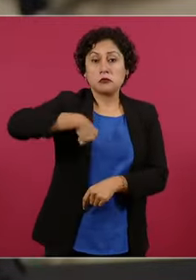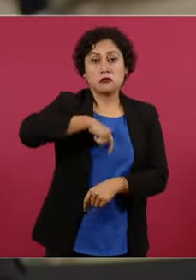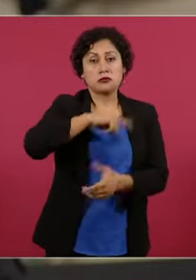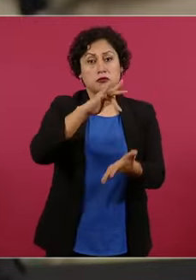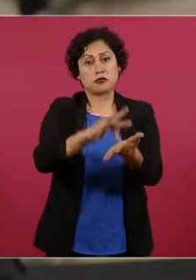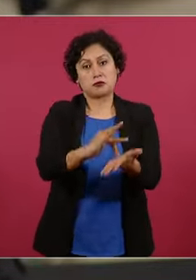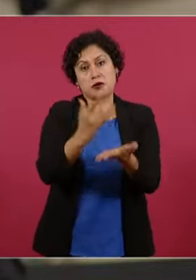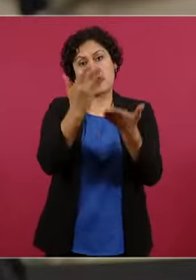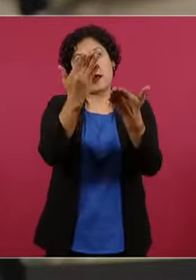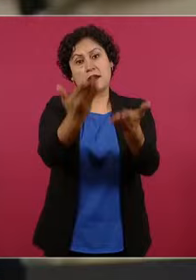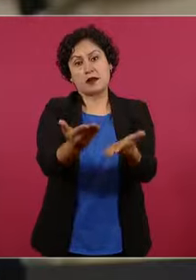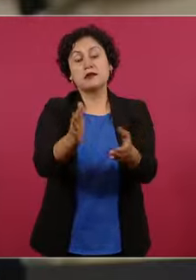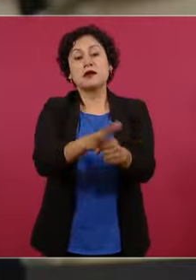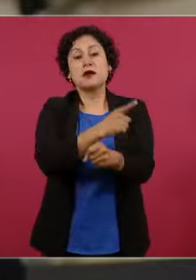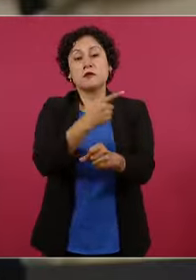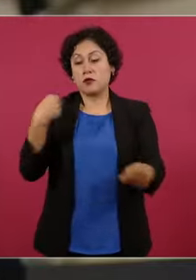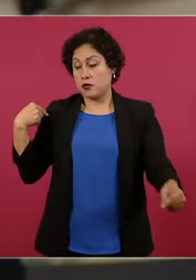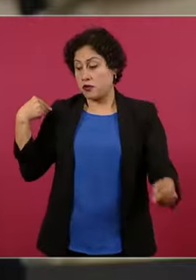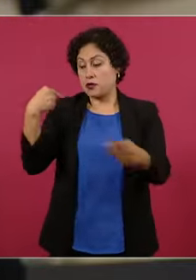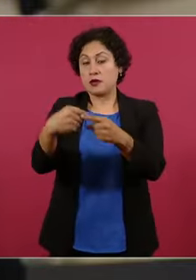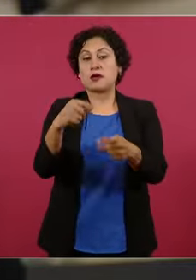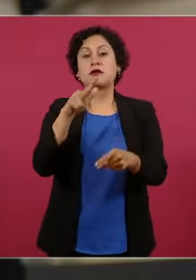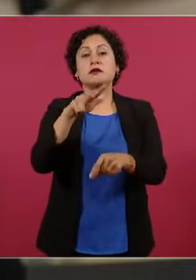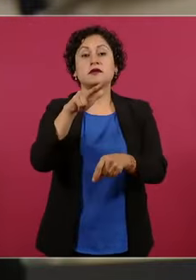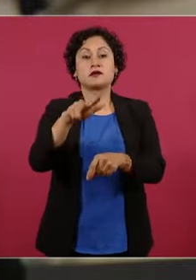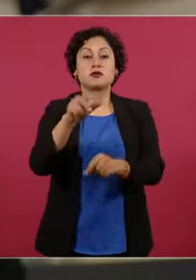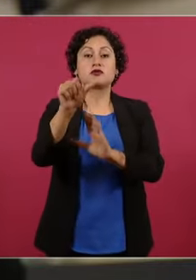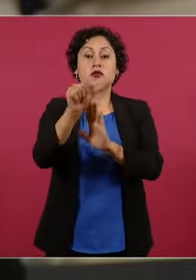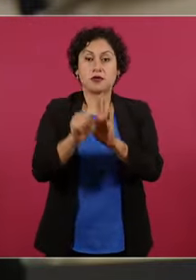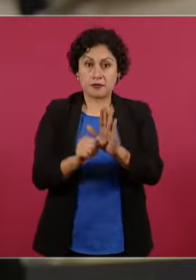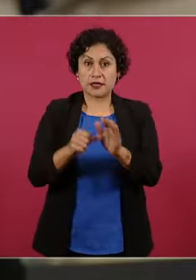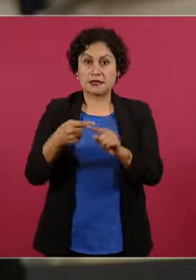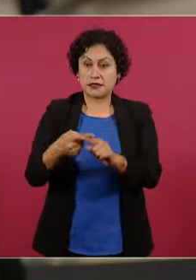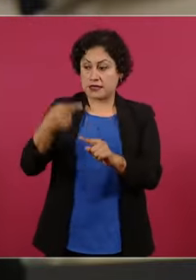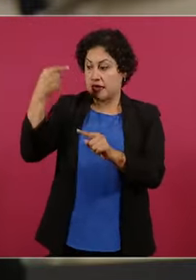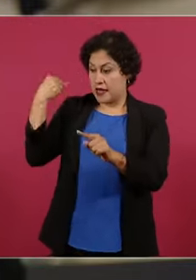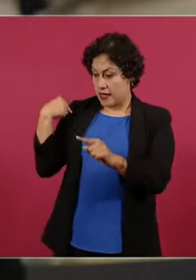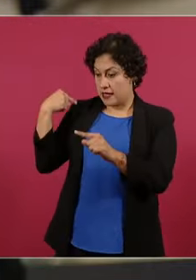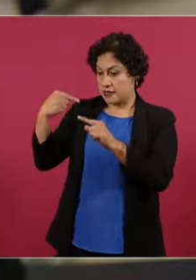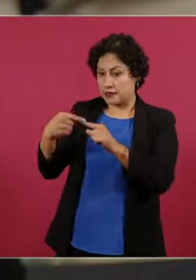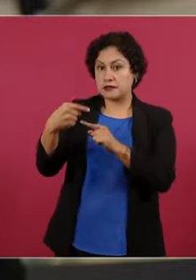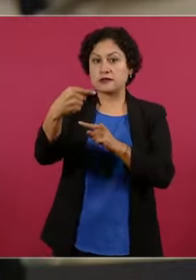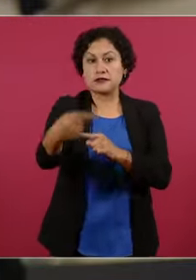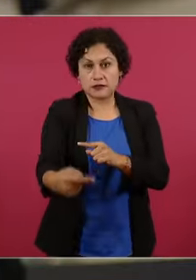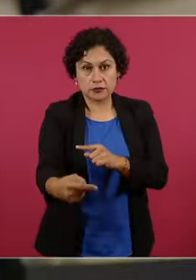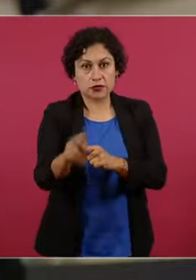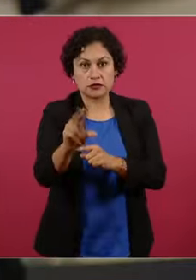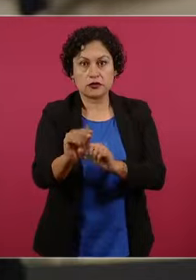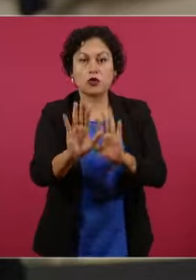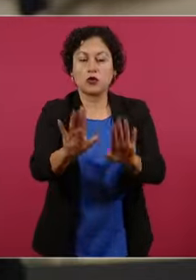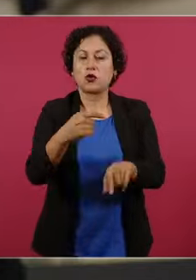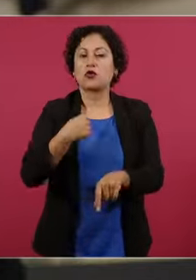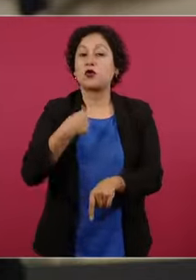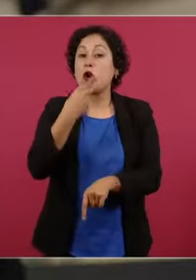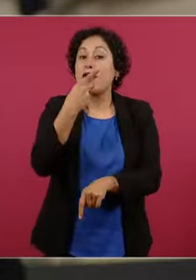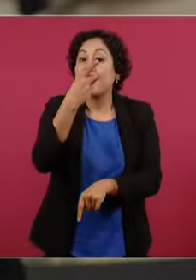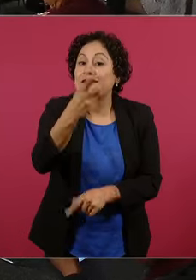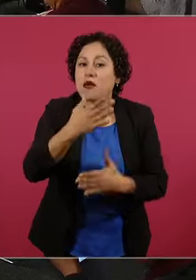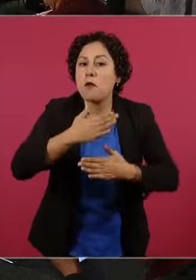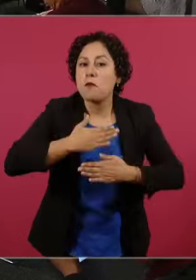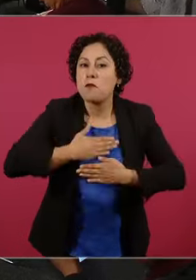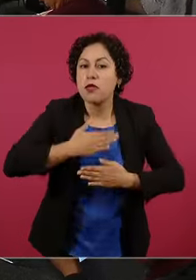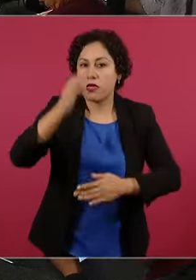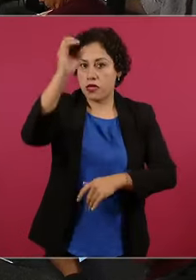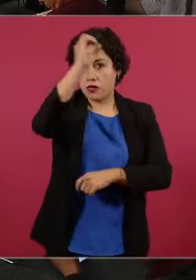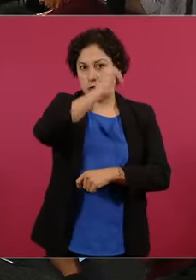en 18 meses, claro que existe un antes y un después. Insisto, es un posicionamiento mío nada más. Y refiriéndonos a